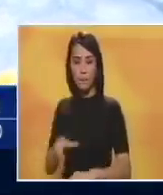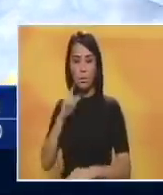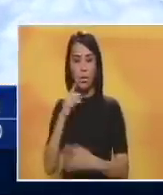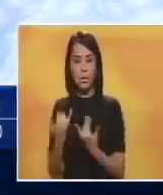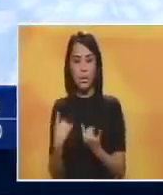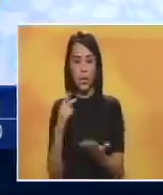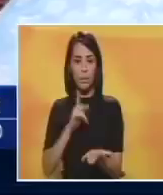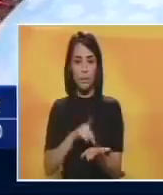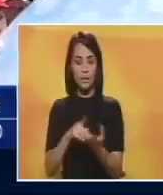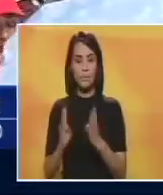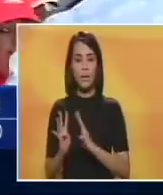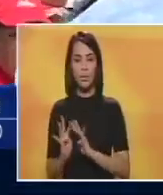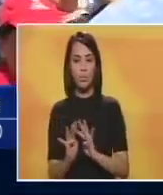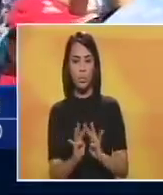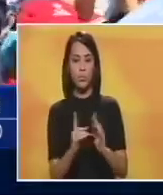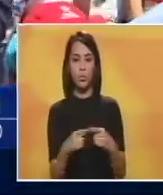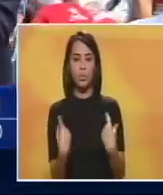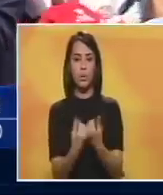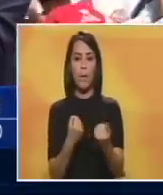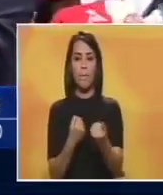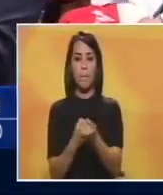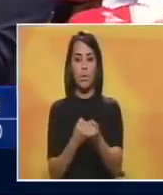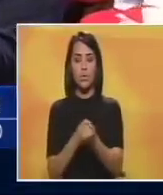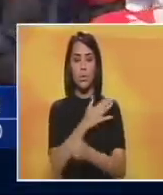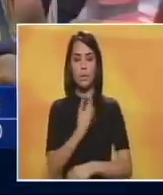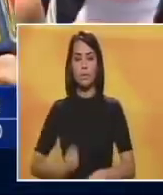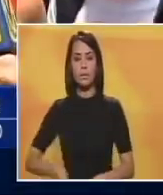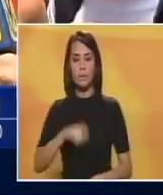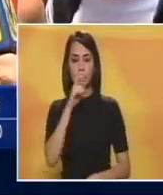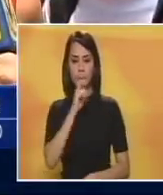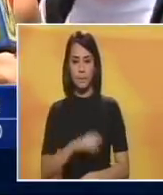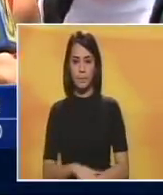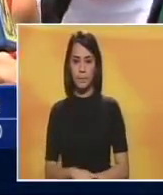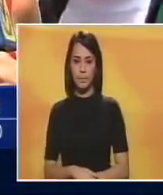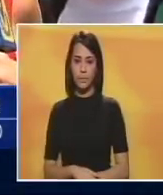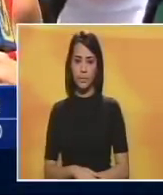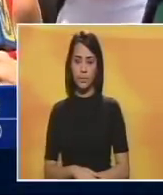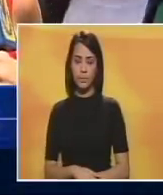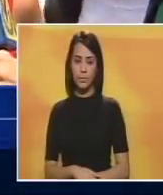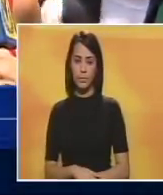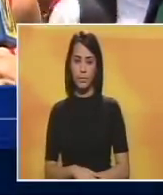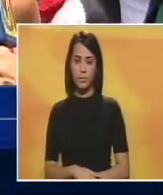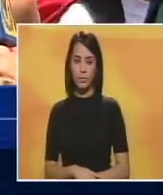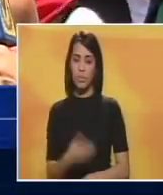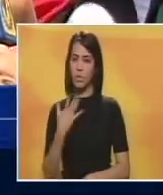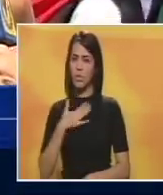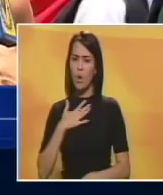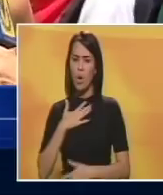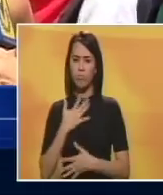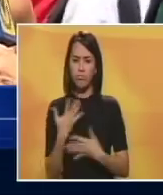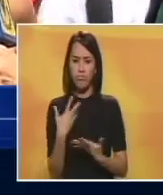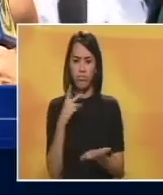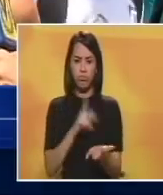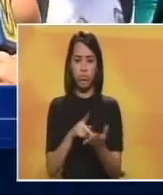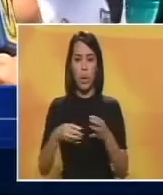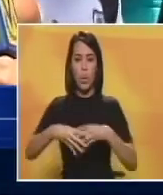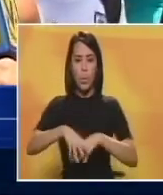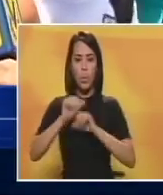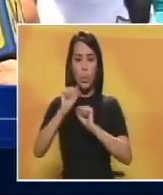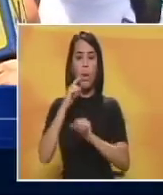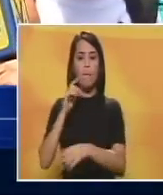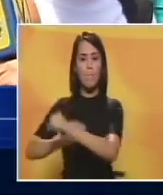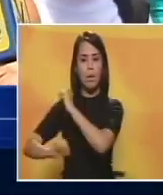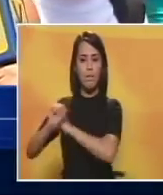esta manifestación de apoyo al presidente de la República, Nicolás Maduro. La principal razón por la que yo estoy marchando hoy es por la defensa